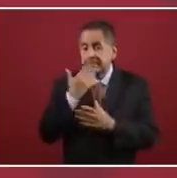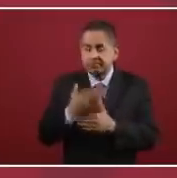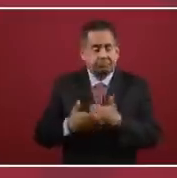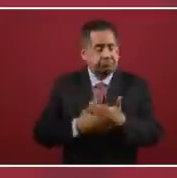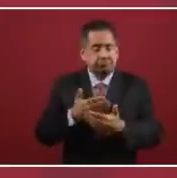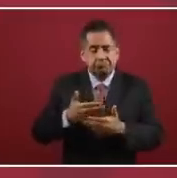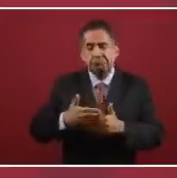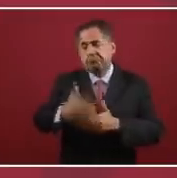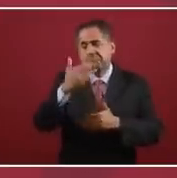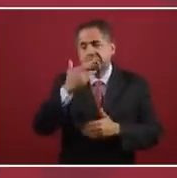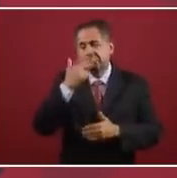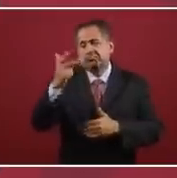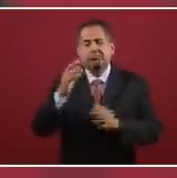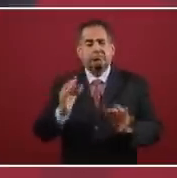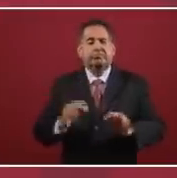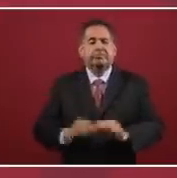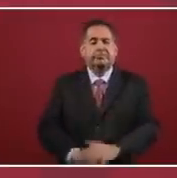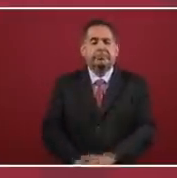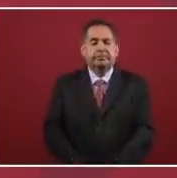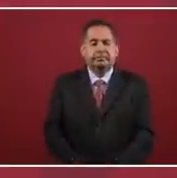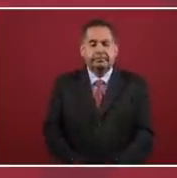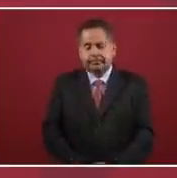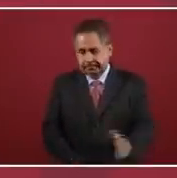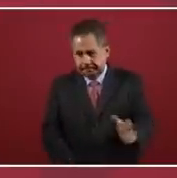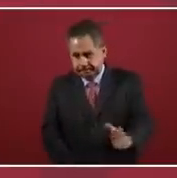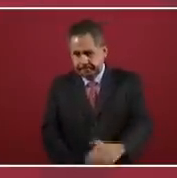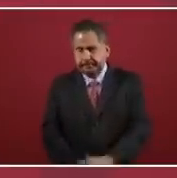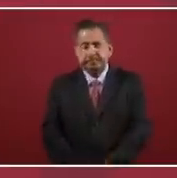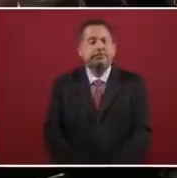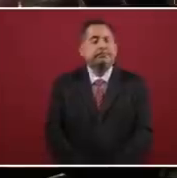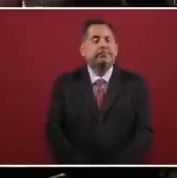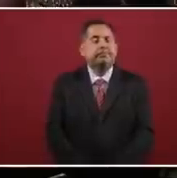mejorando, básicamente.